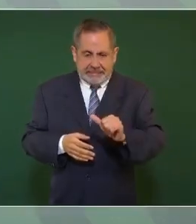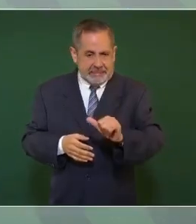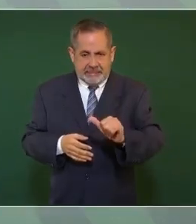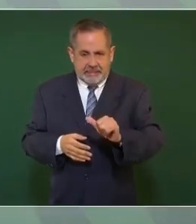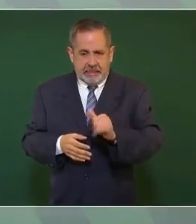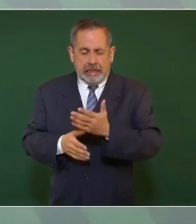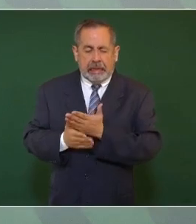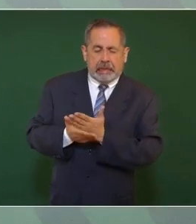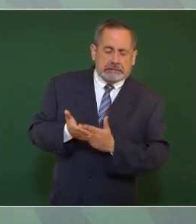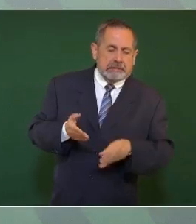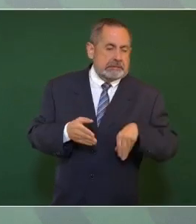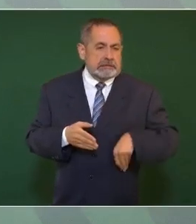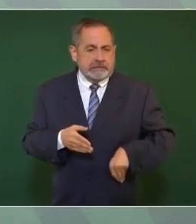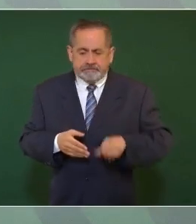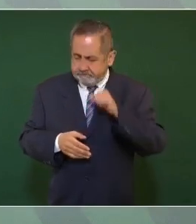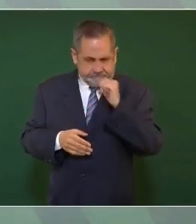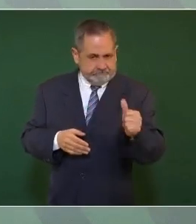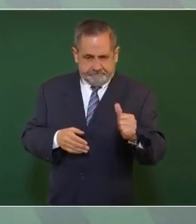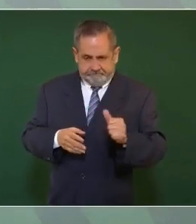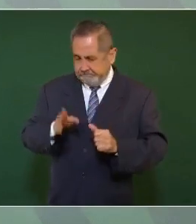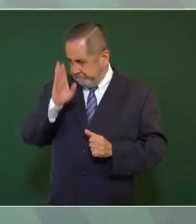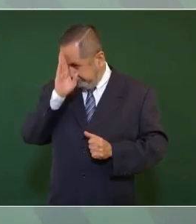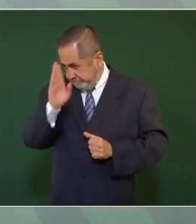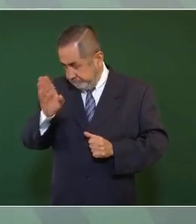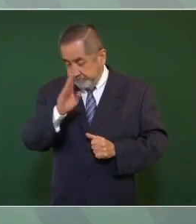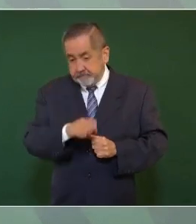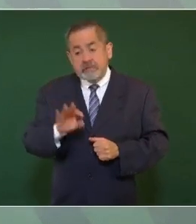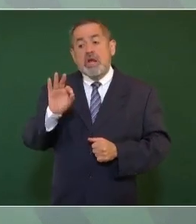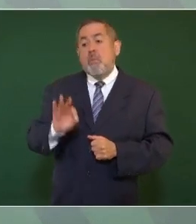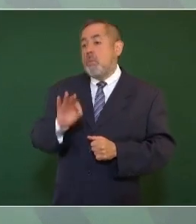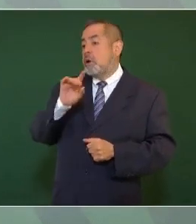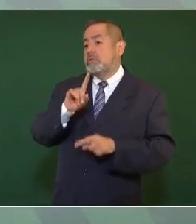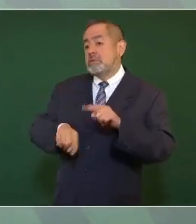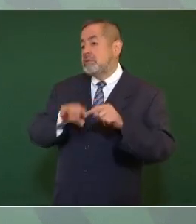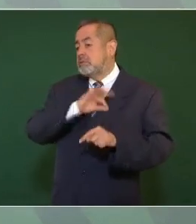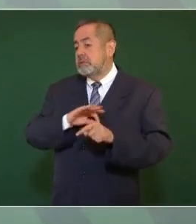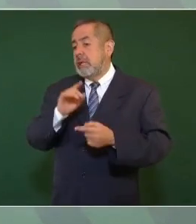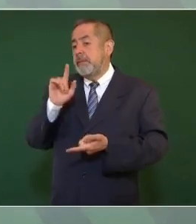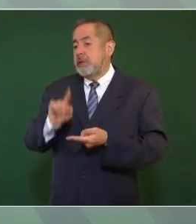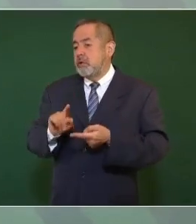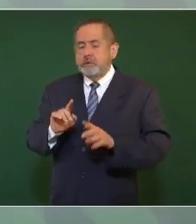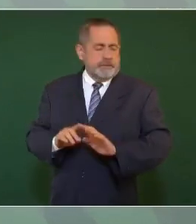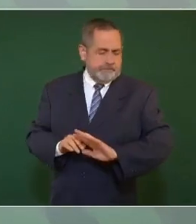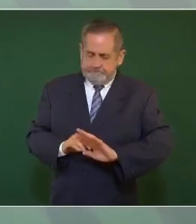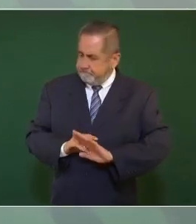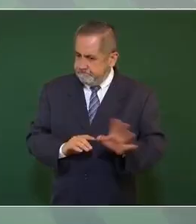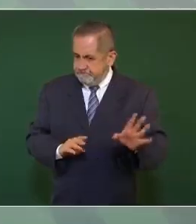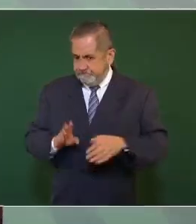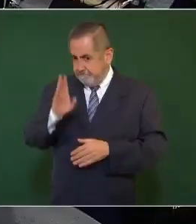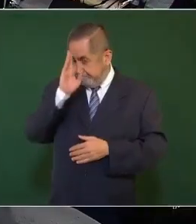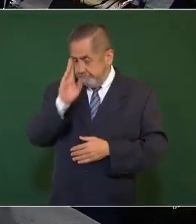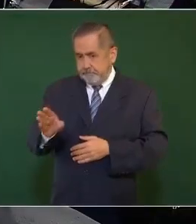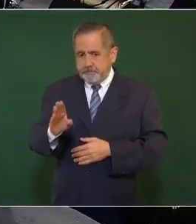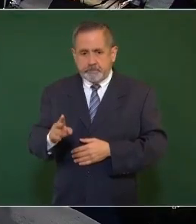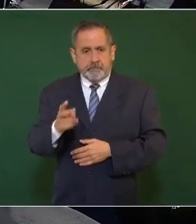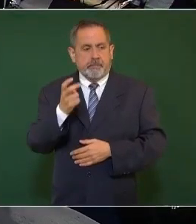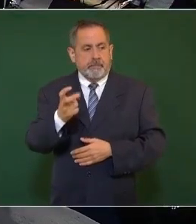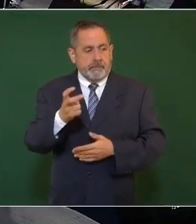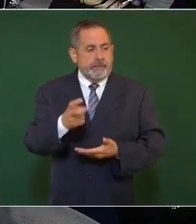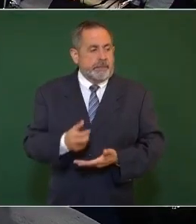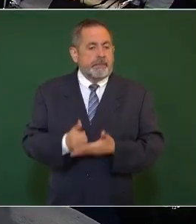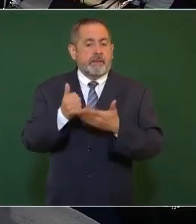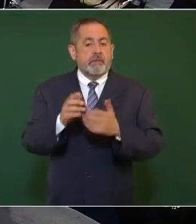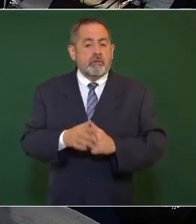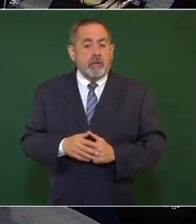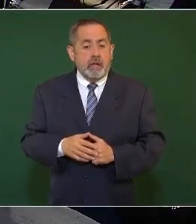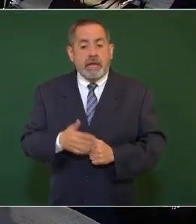no hay moche, no se cobran comisiones. Eso ayuda mucho. Además, no se